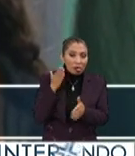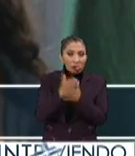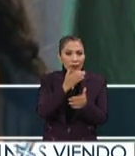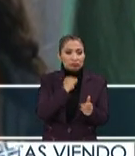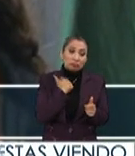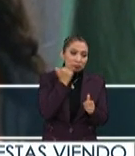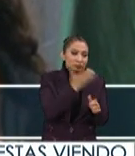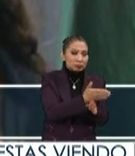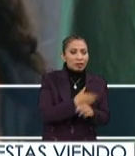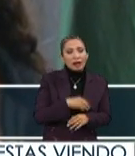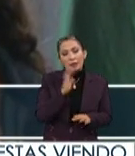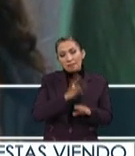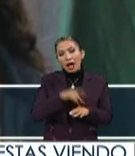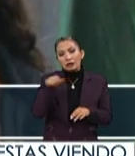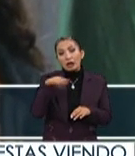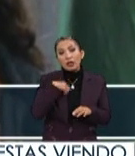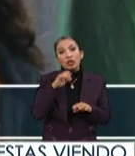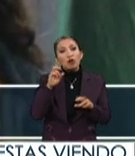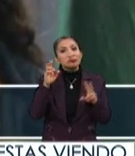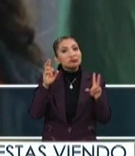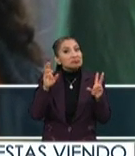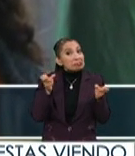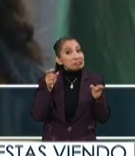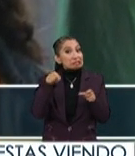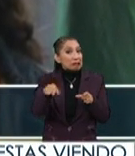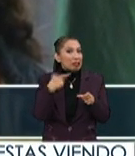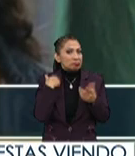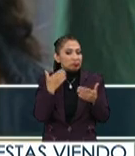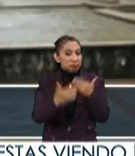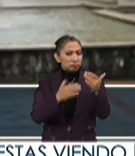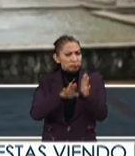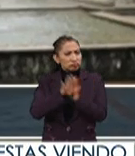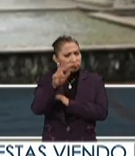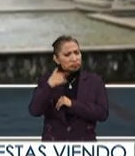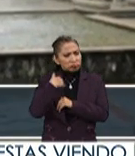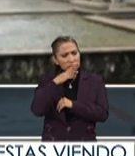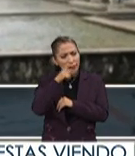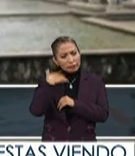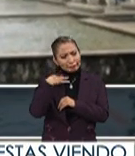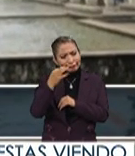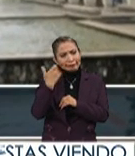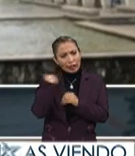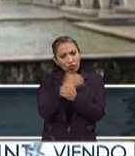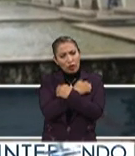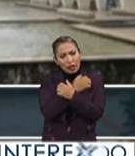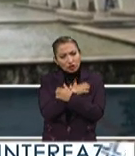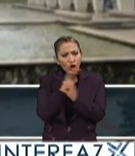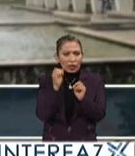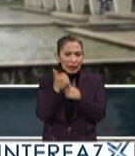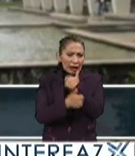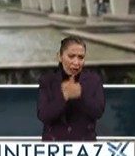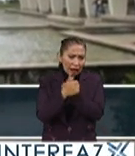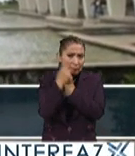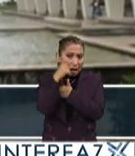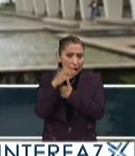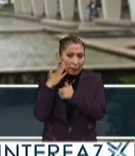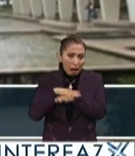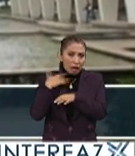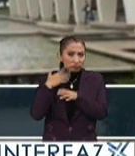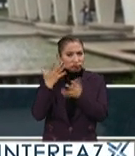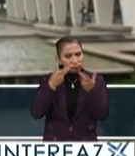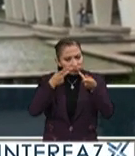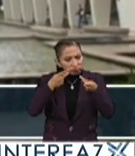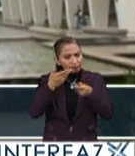se nos presenten y sobre todo cuando es cuestión de un desarrollo en cuestión de tu educación y de tu carrera para pues siempre estar